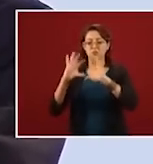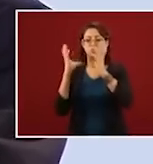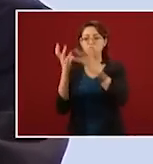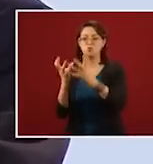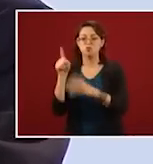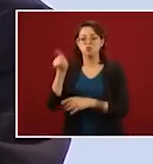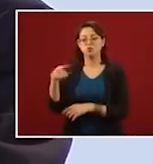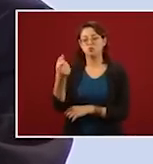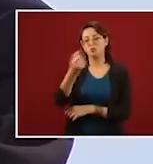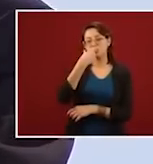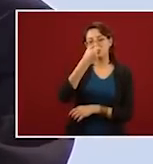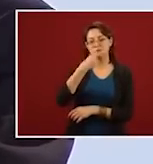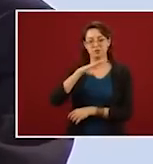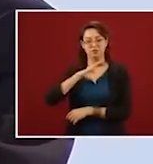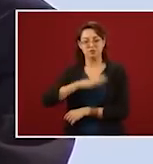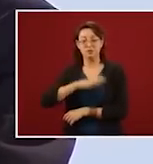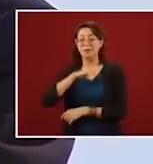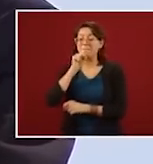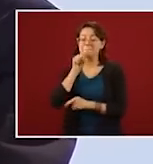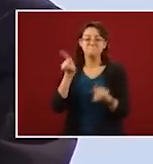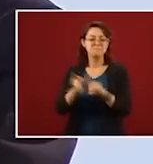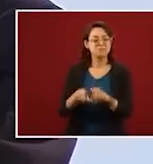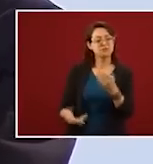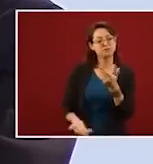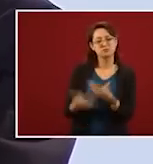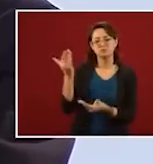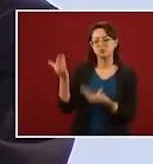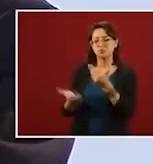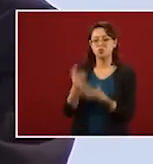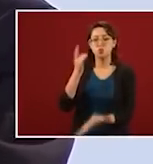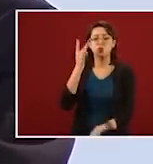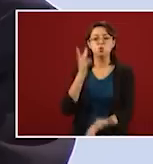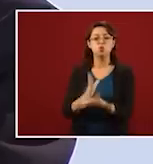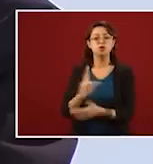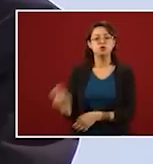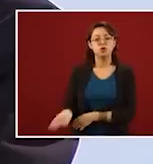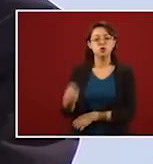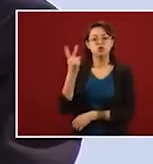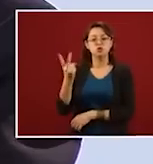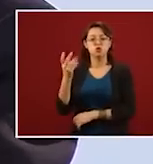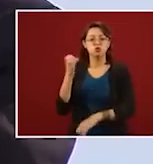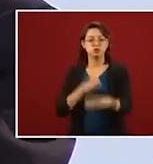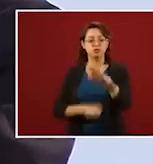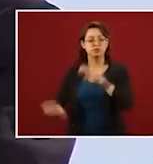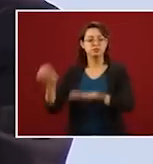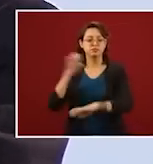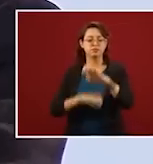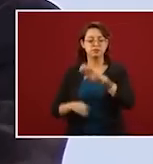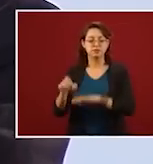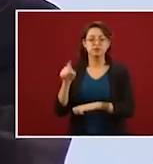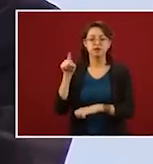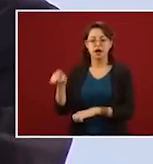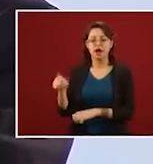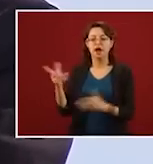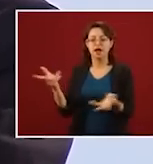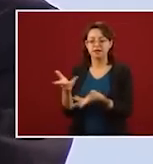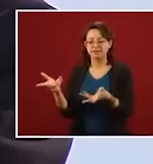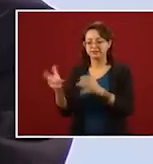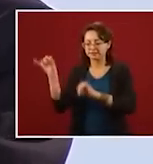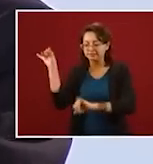está extremadamente concentrado. Hay 2 empresas mundiales que producen los principios activos